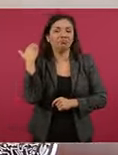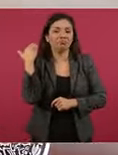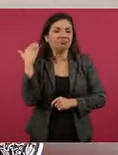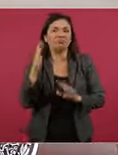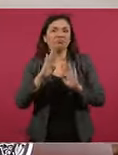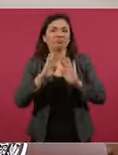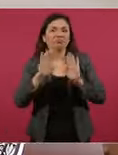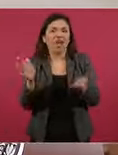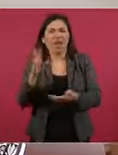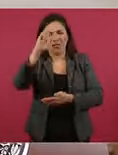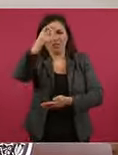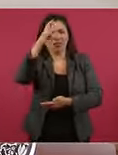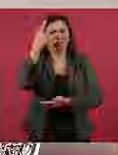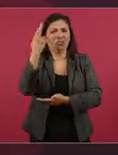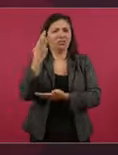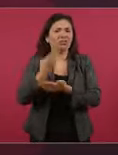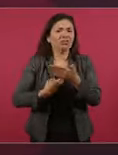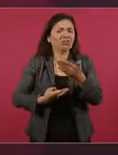siendo